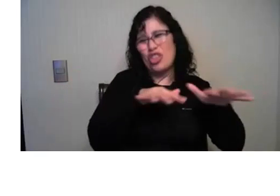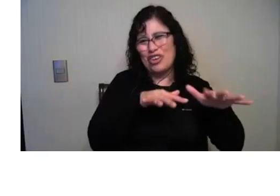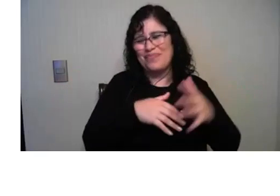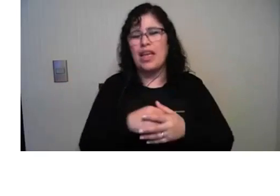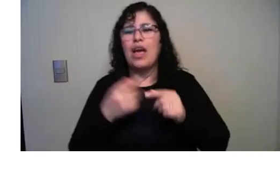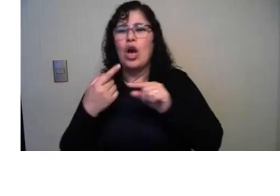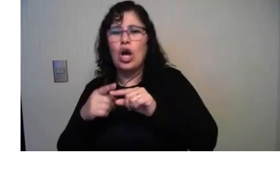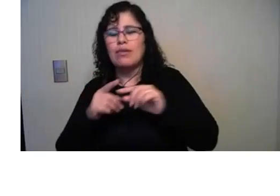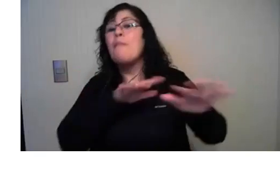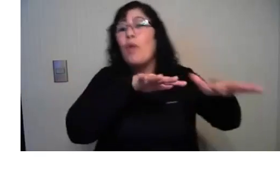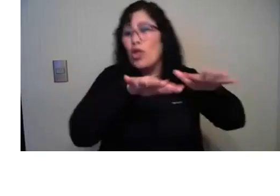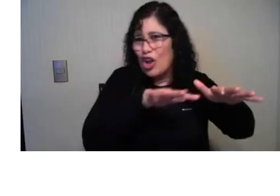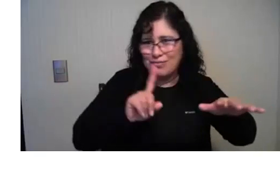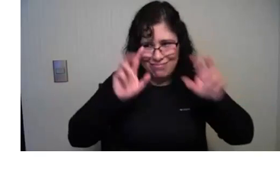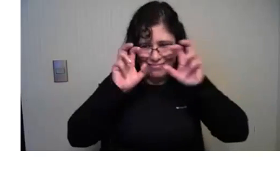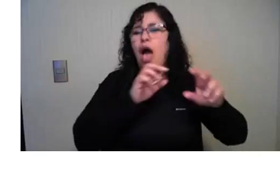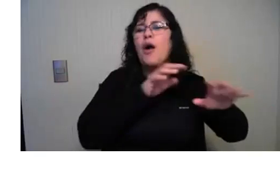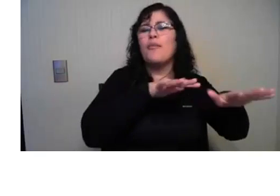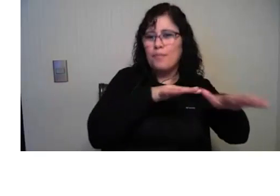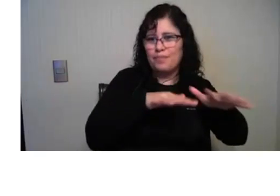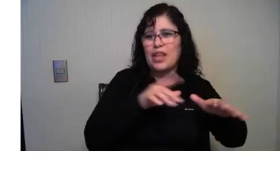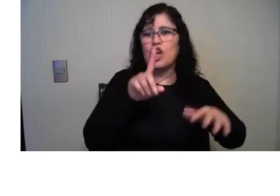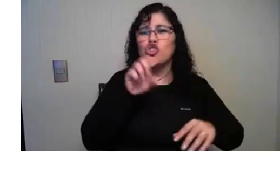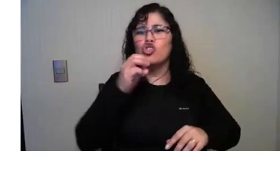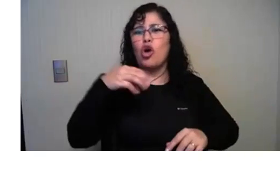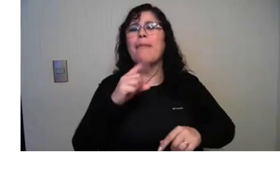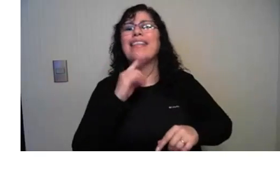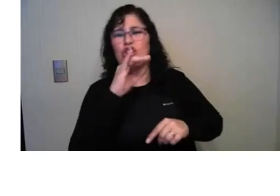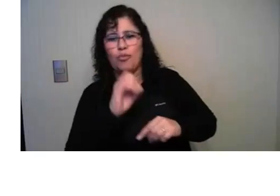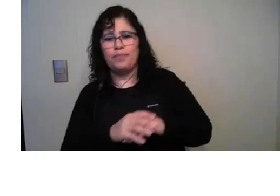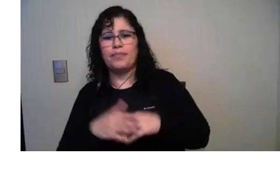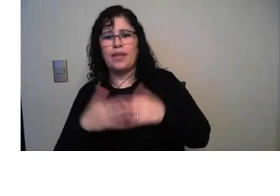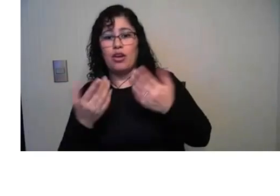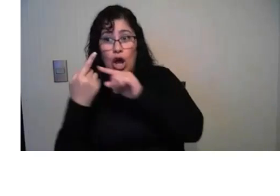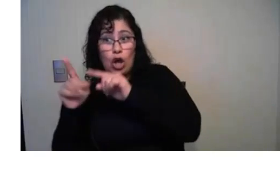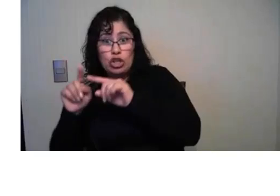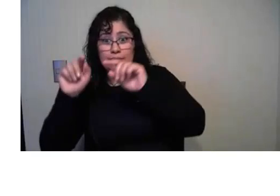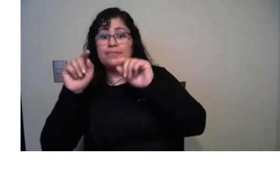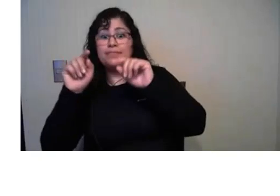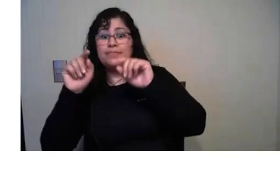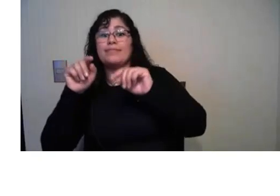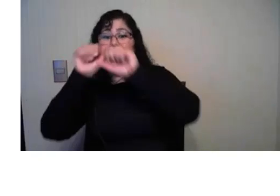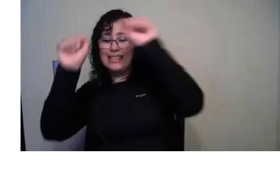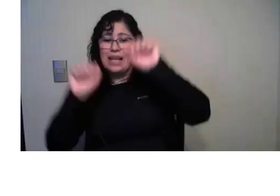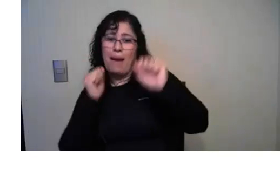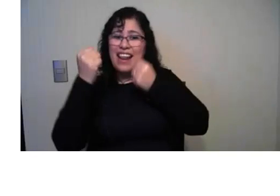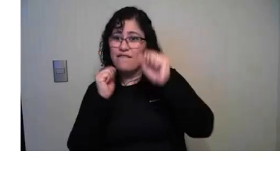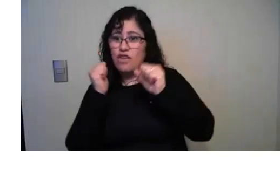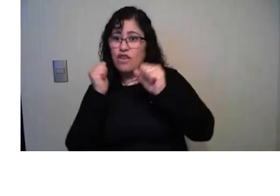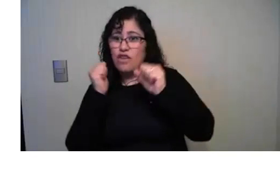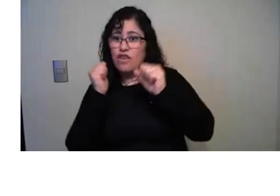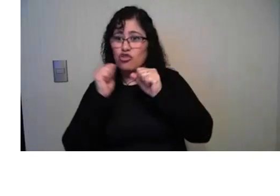denomina sistema nervioso autónomo, ¿ya? Con las siglas CNA, y que tiene dos divisiones principales,